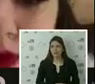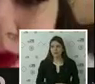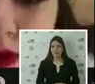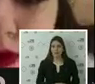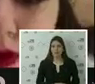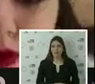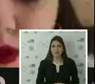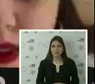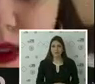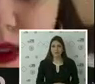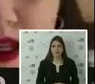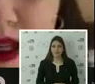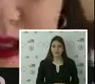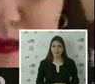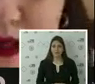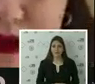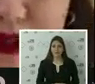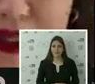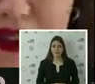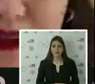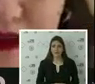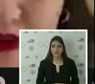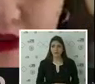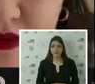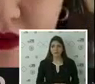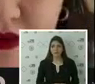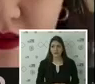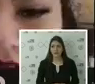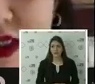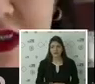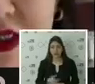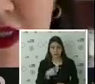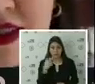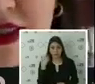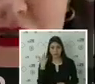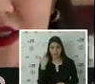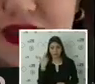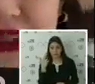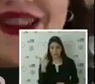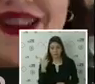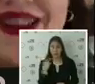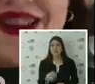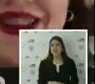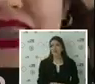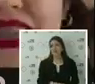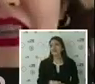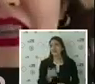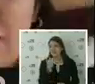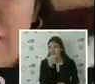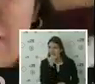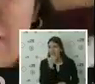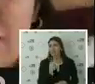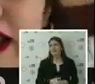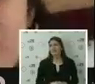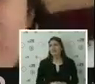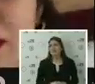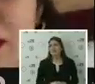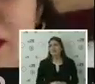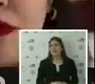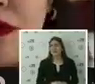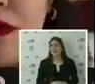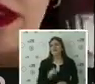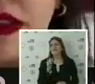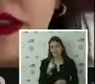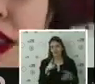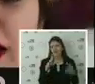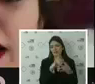¿Me escuchan? Sí. Sí. Perdón, gracias. Les comentaba que por